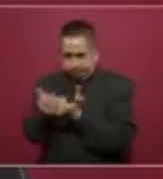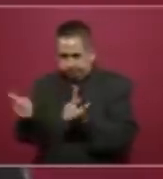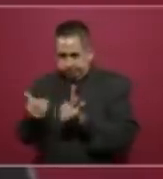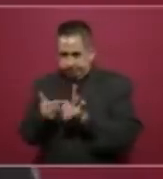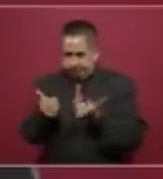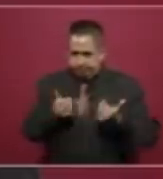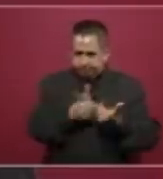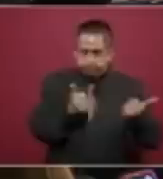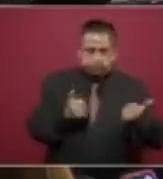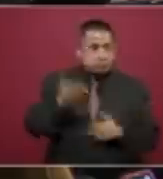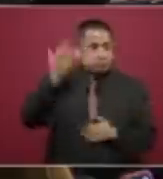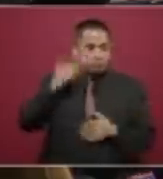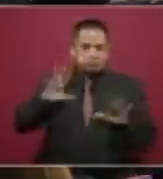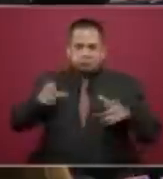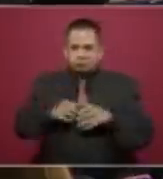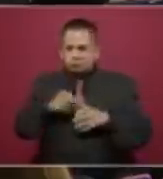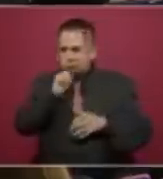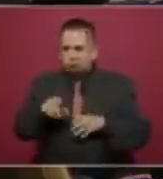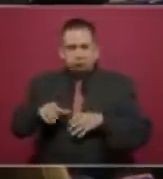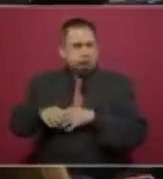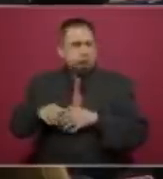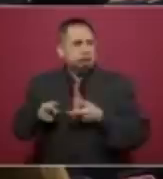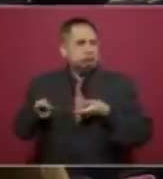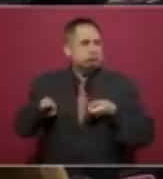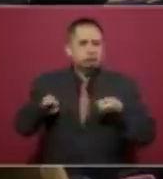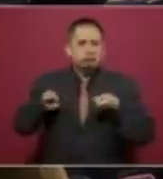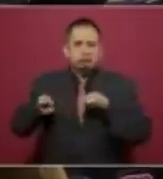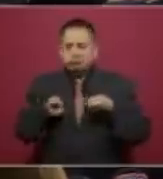Eso no se daba antes.